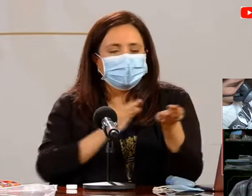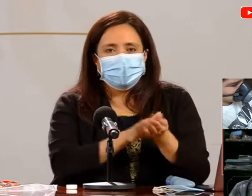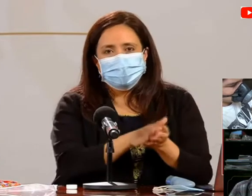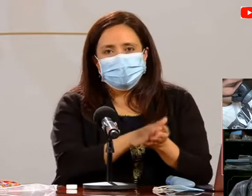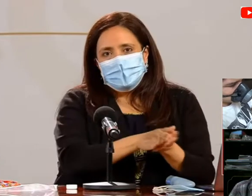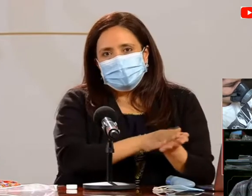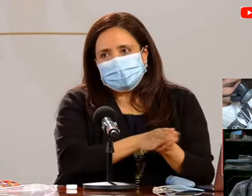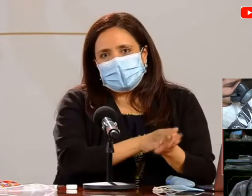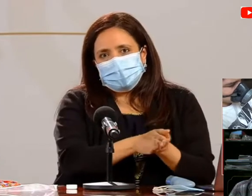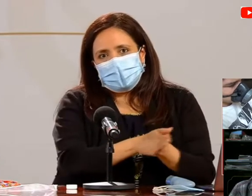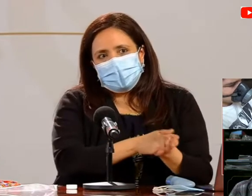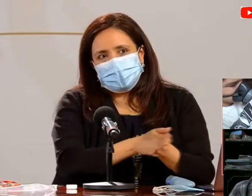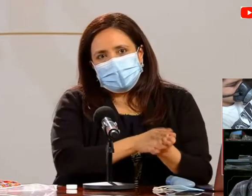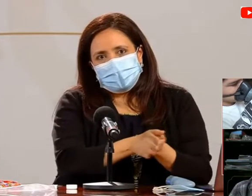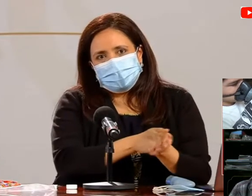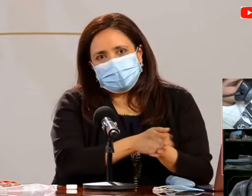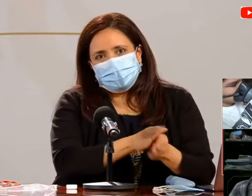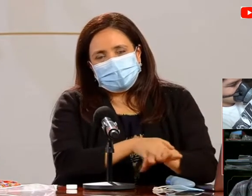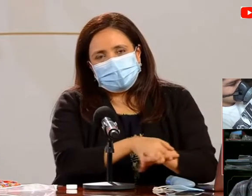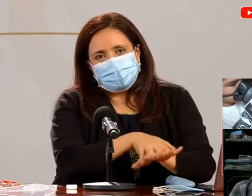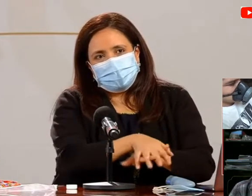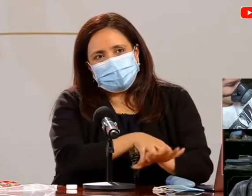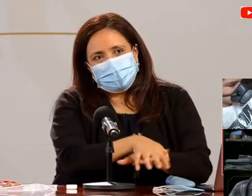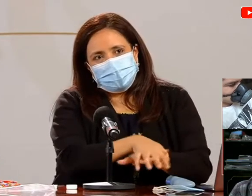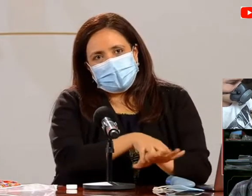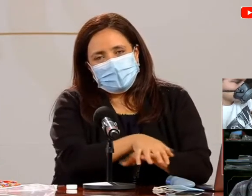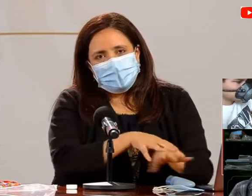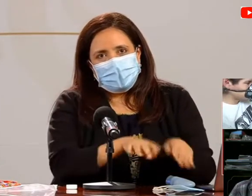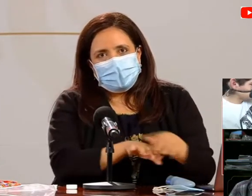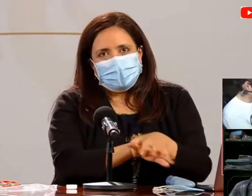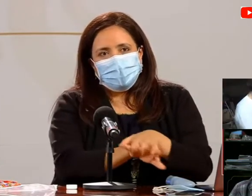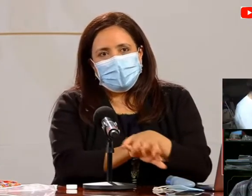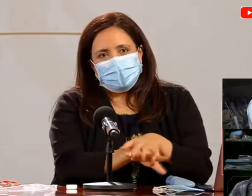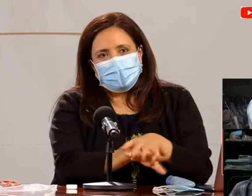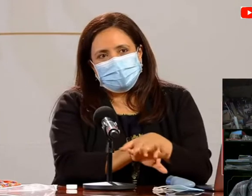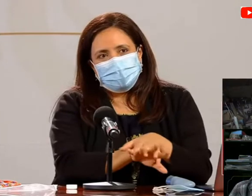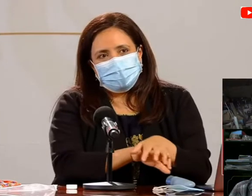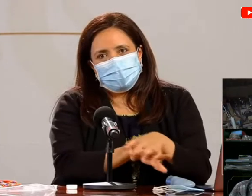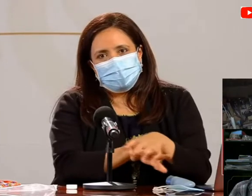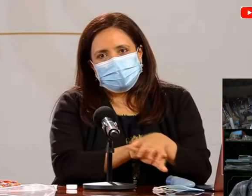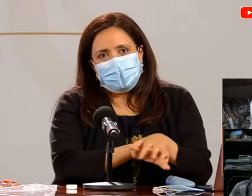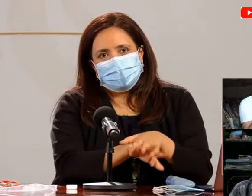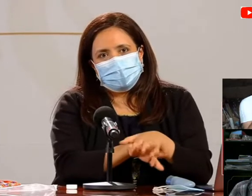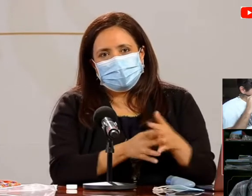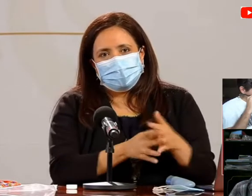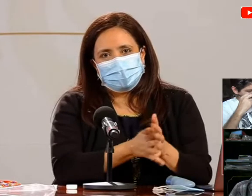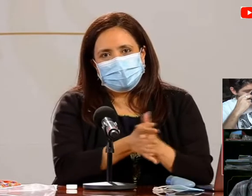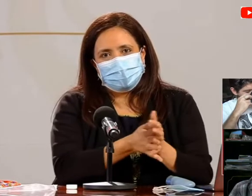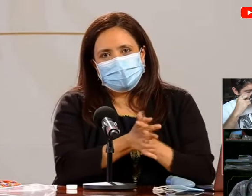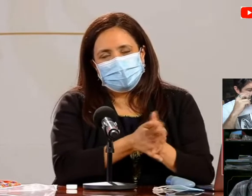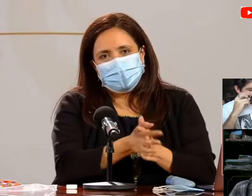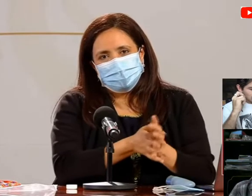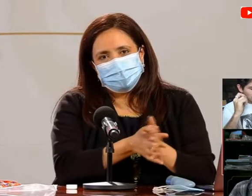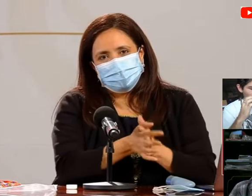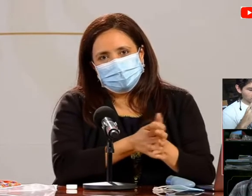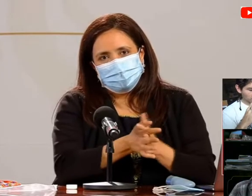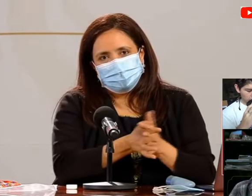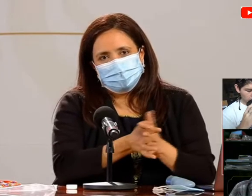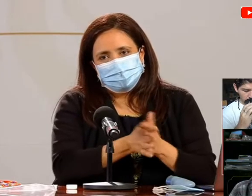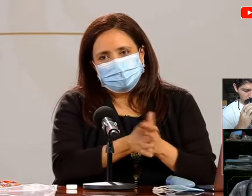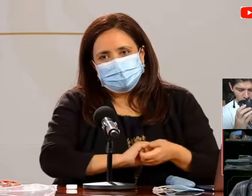contaminaron, pues hago rápidamente, pero de una forma adecuada, mi técnica de higiene de manos.